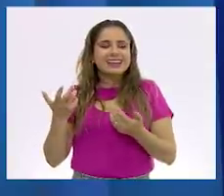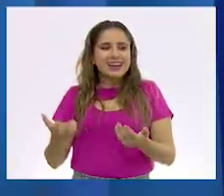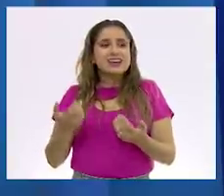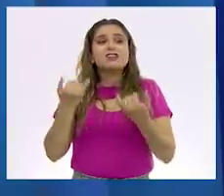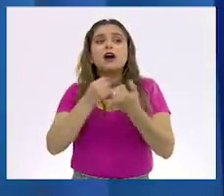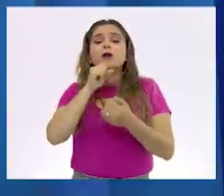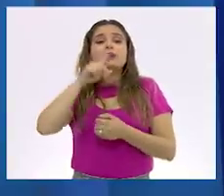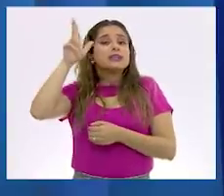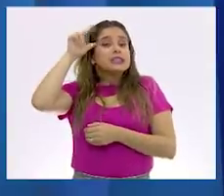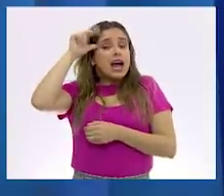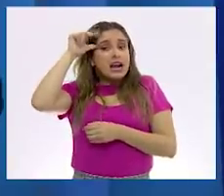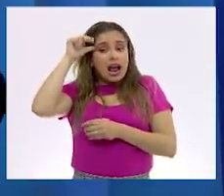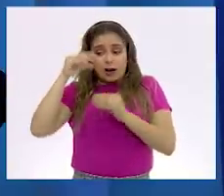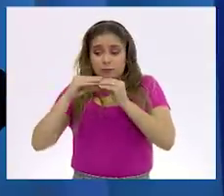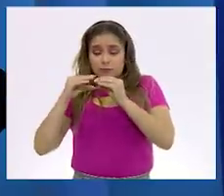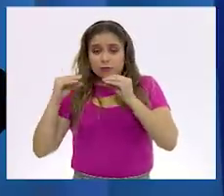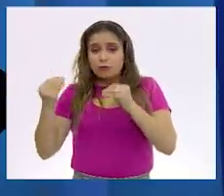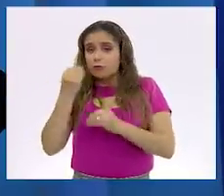las zanahorias?